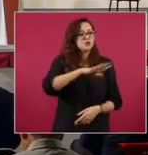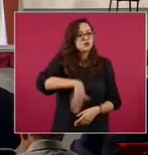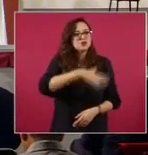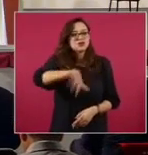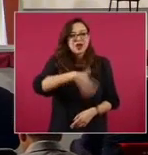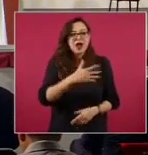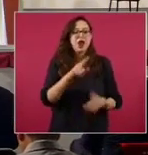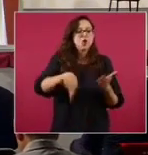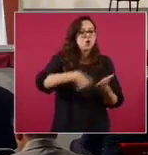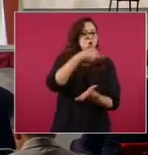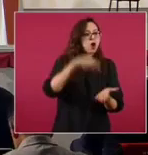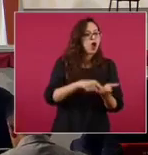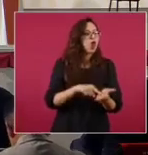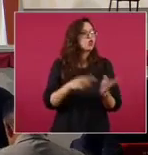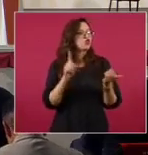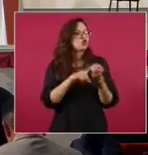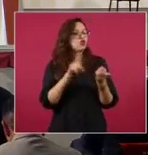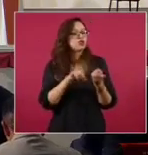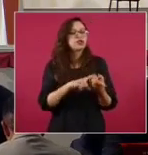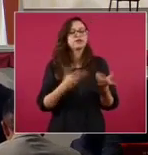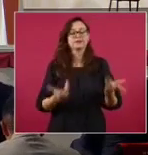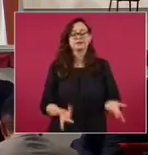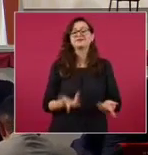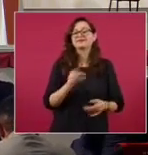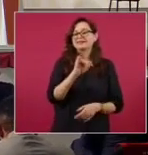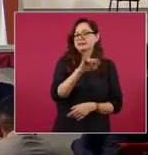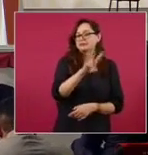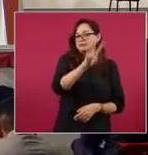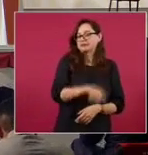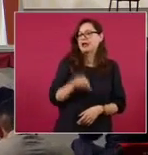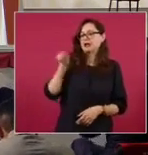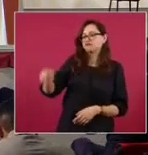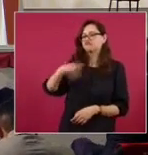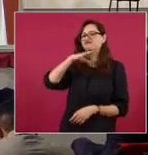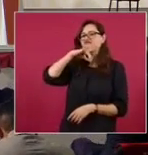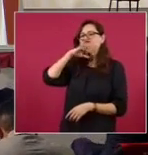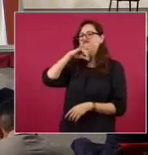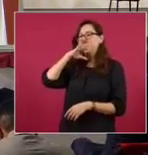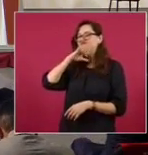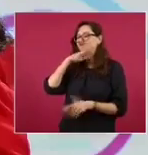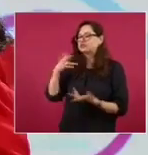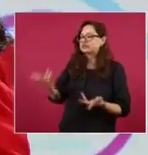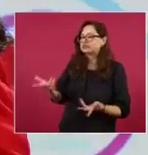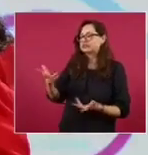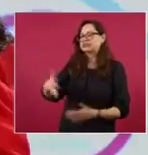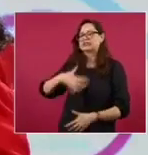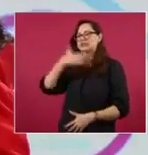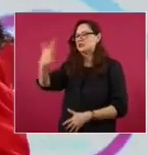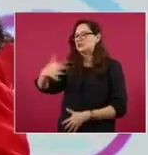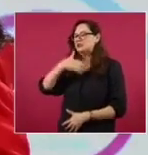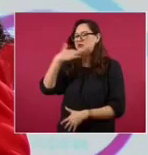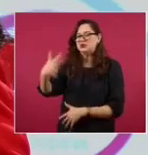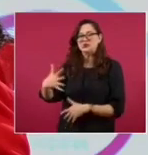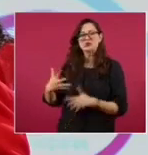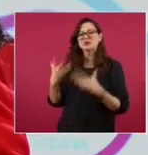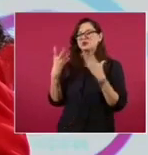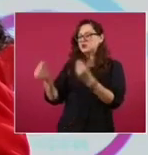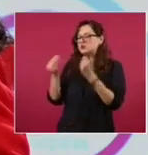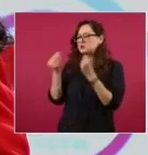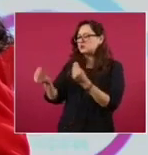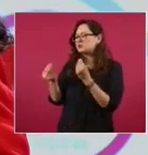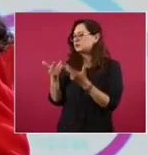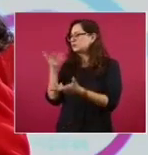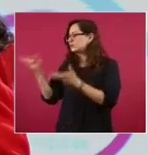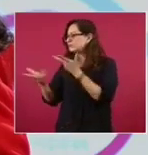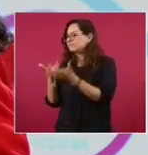este basurero a cielo abierto, tenía muchos focos de contaminación, se está buscando un espacio coherente técnicamente,